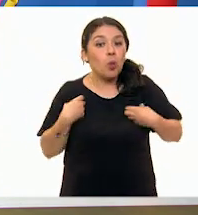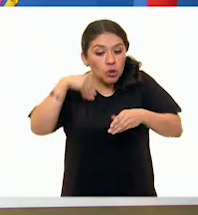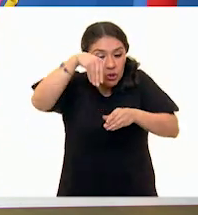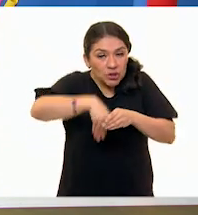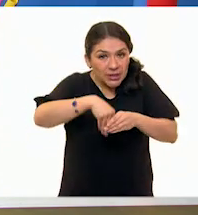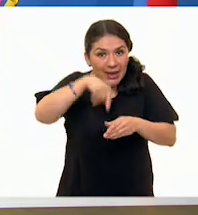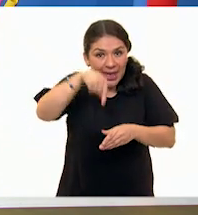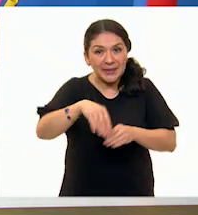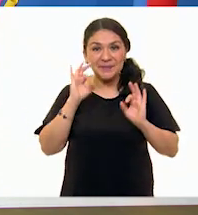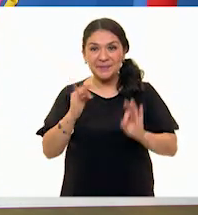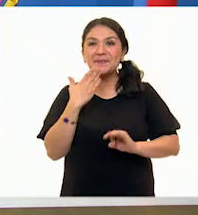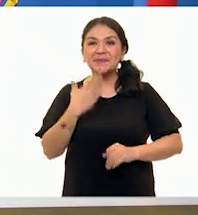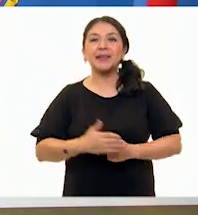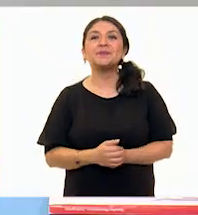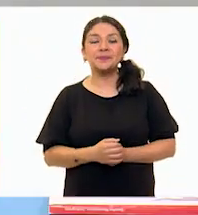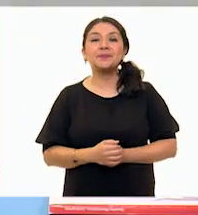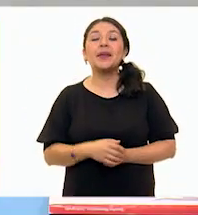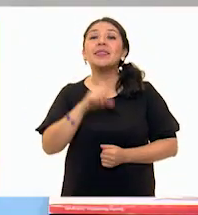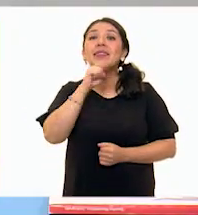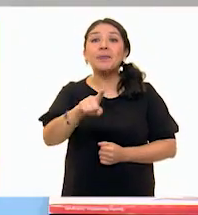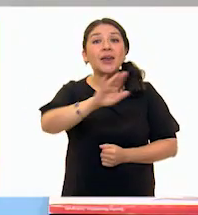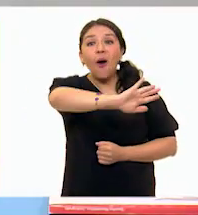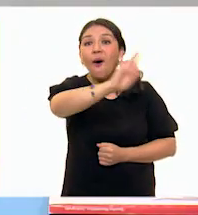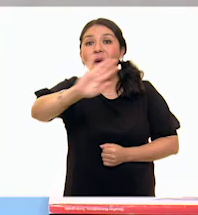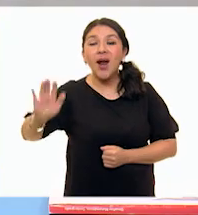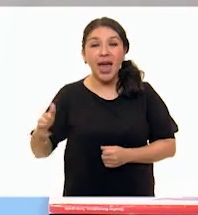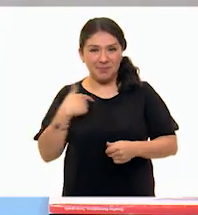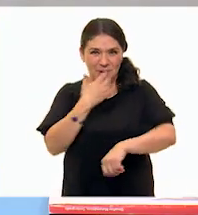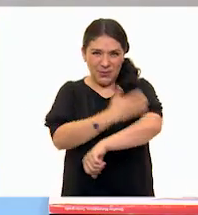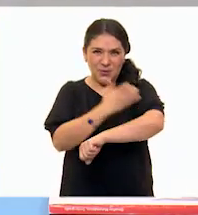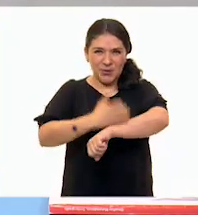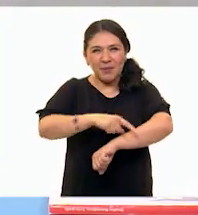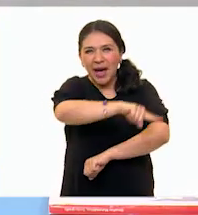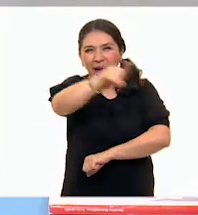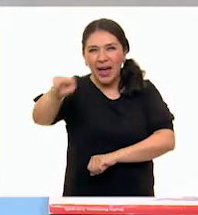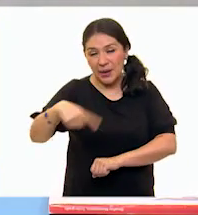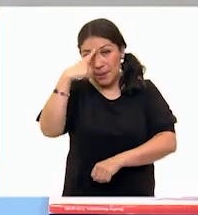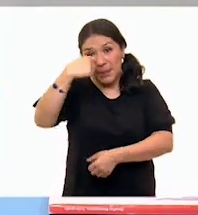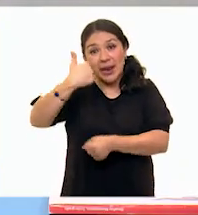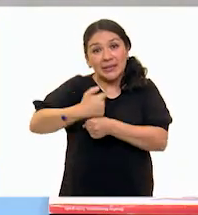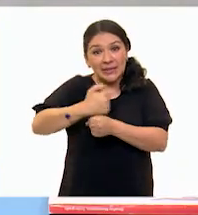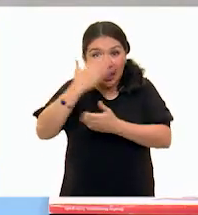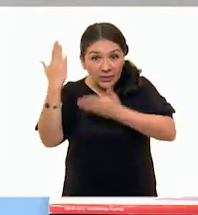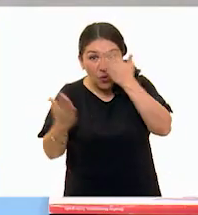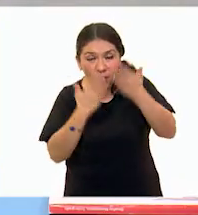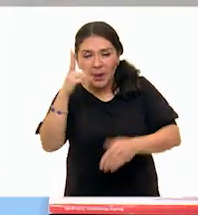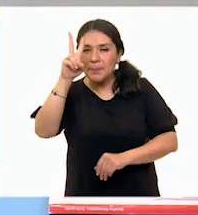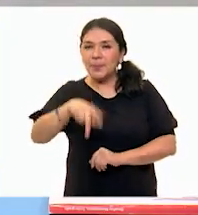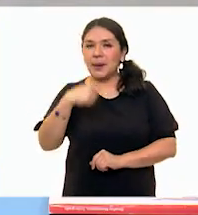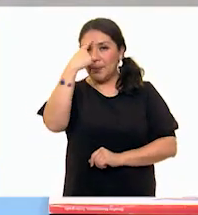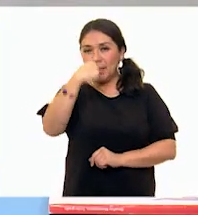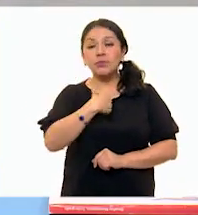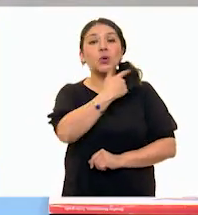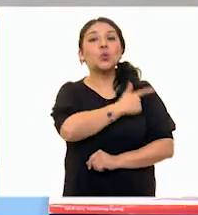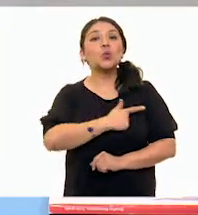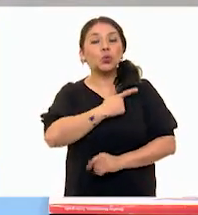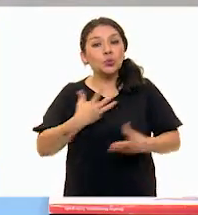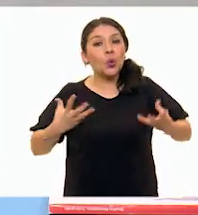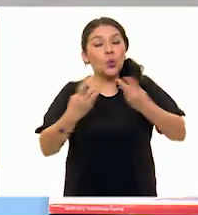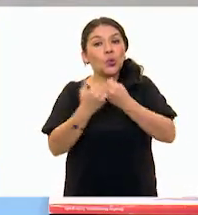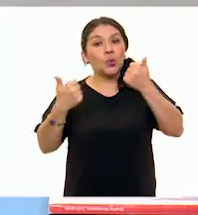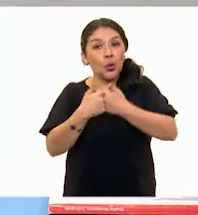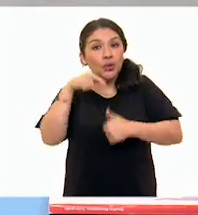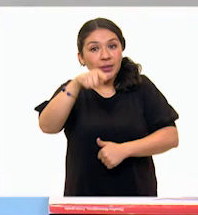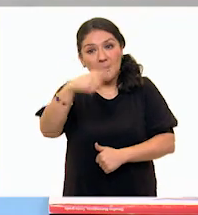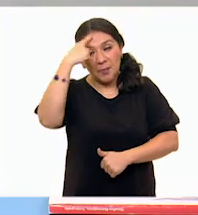aquí. Listo. Listo. Y también hola a todas mis compañeras y compañeros de sexto grado. Es un placer estar con ustedes en